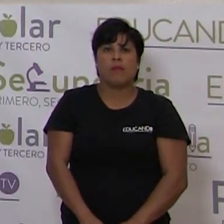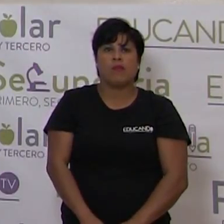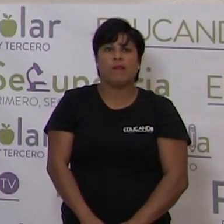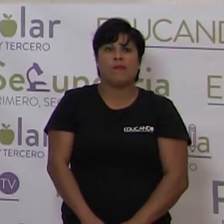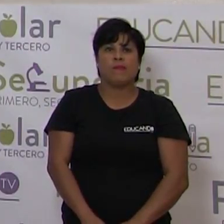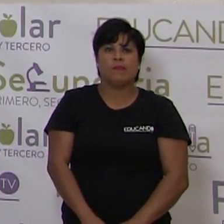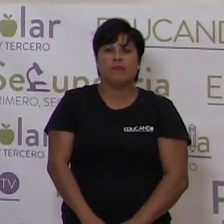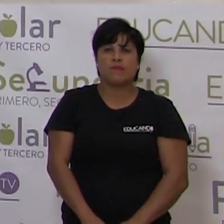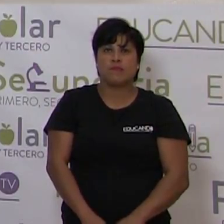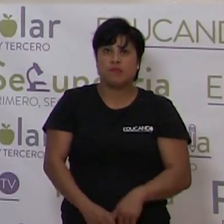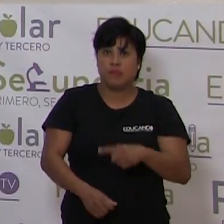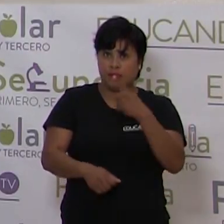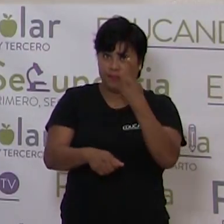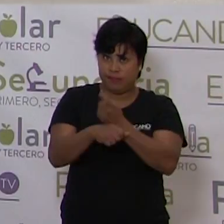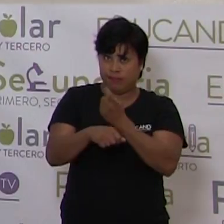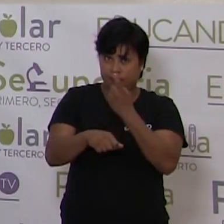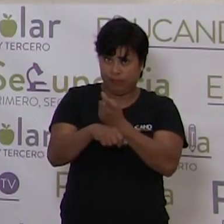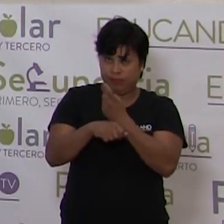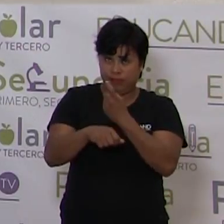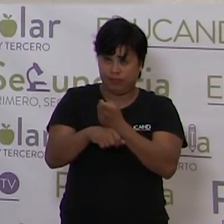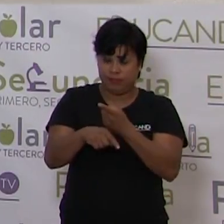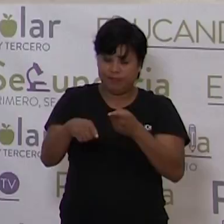El primer lado.